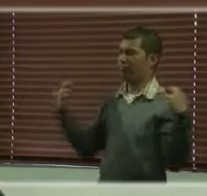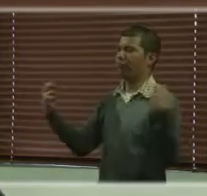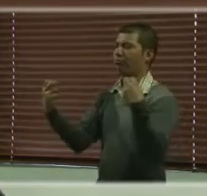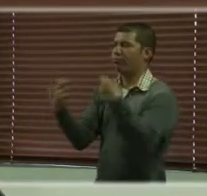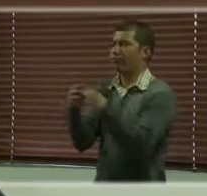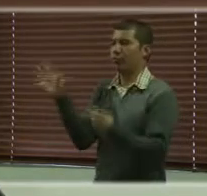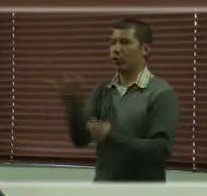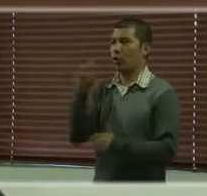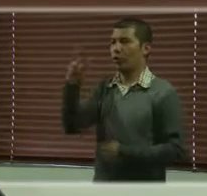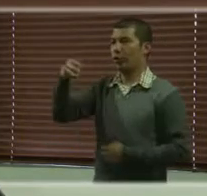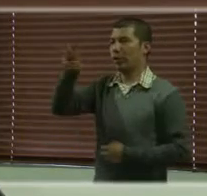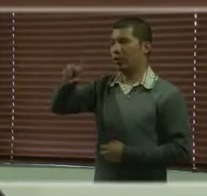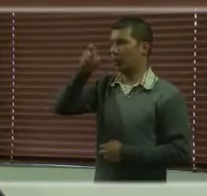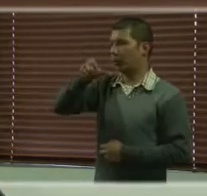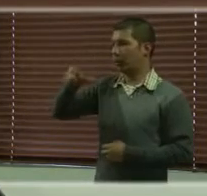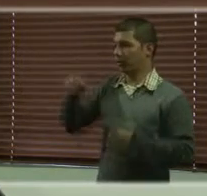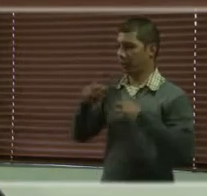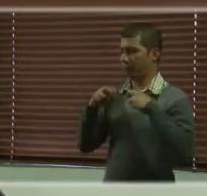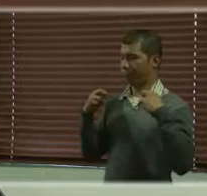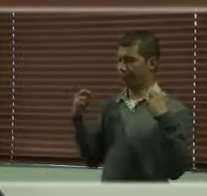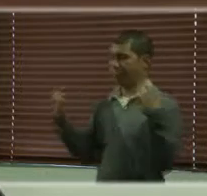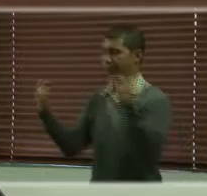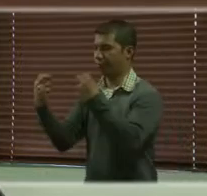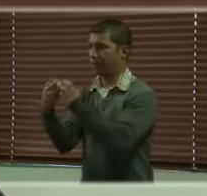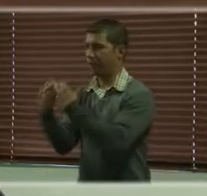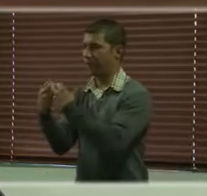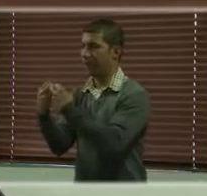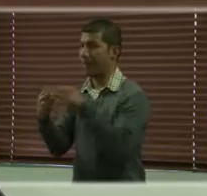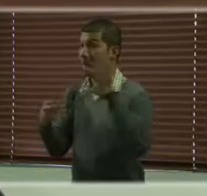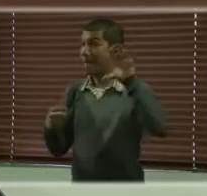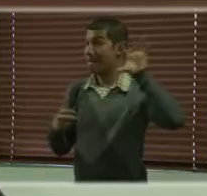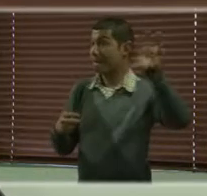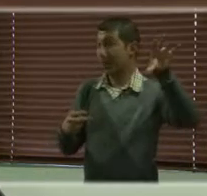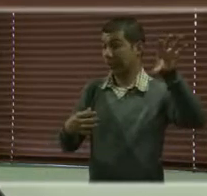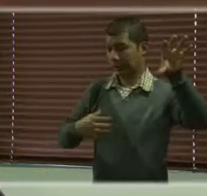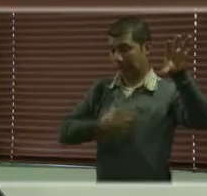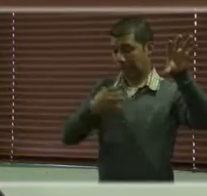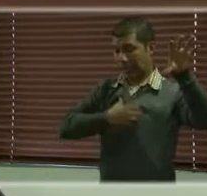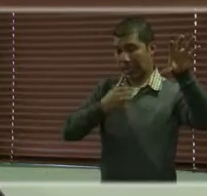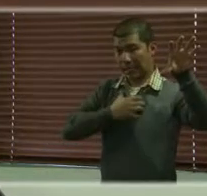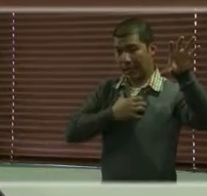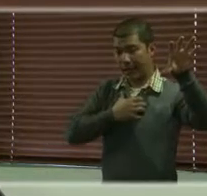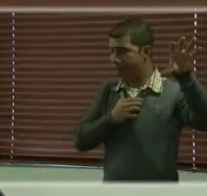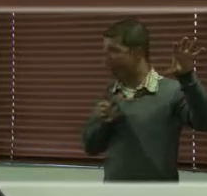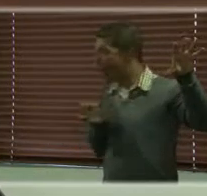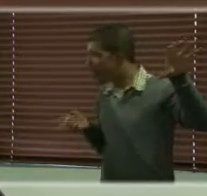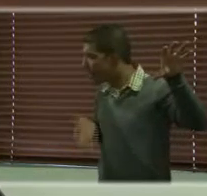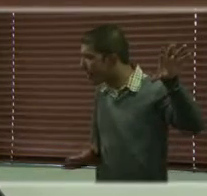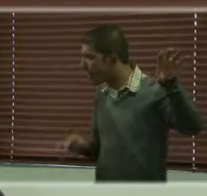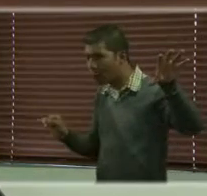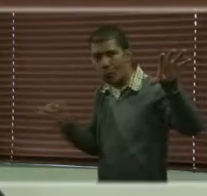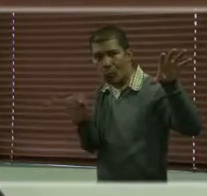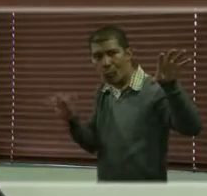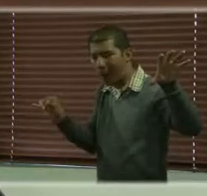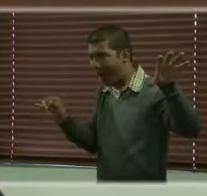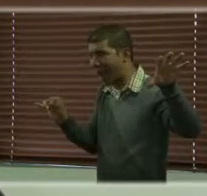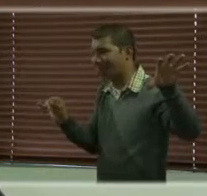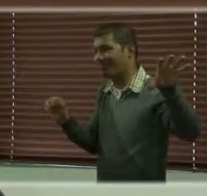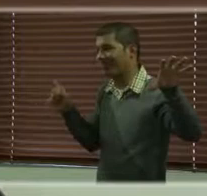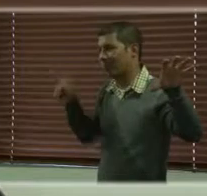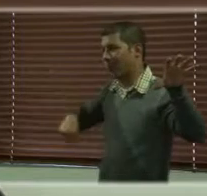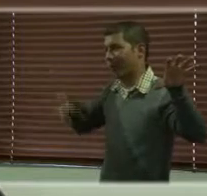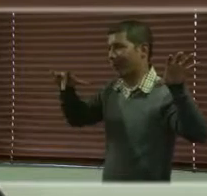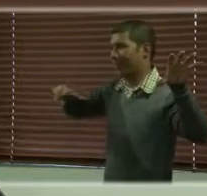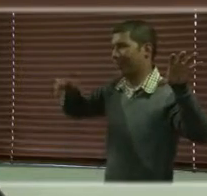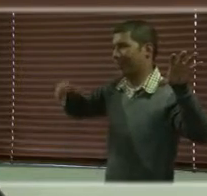excepto que si hay nacionales de ese país tampoco participan conocen ya al fondo de la denuncia es